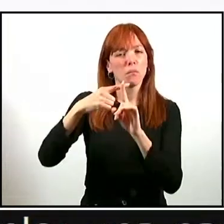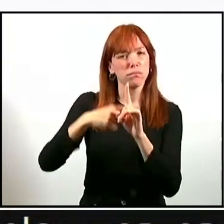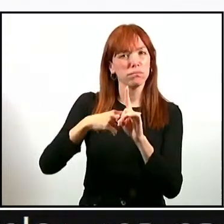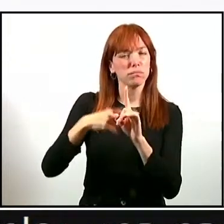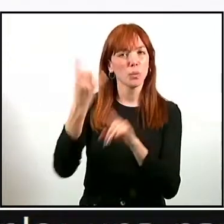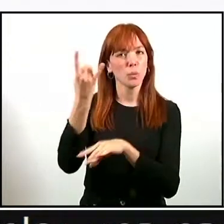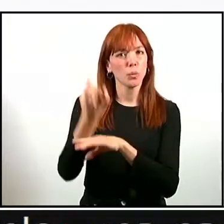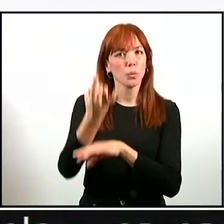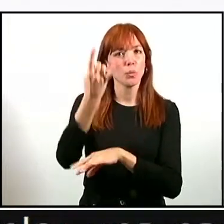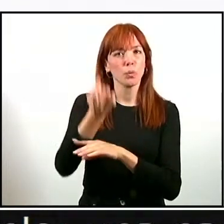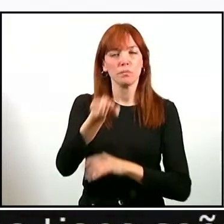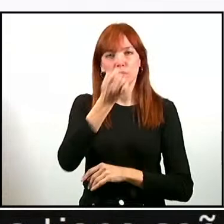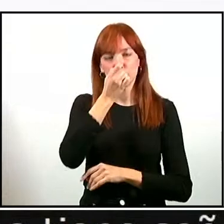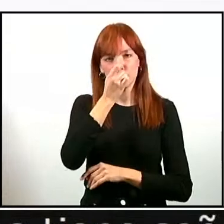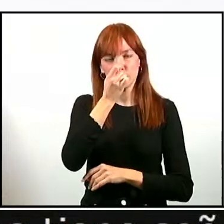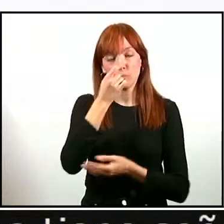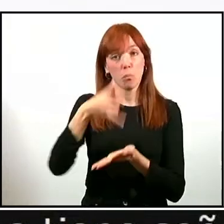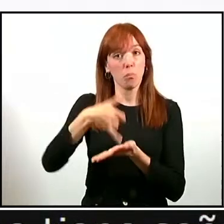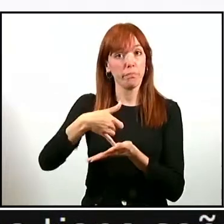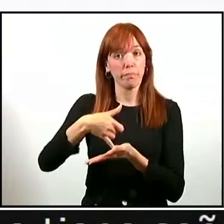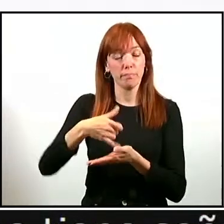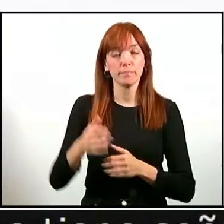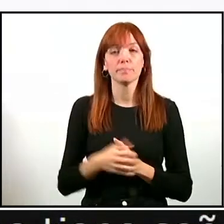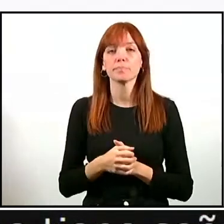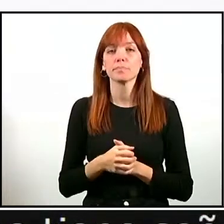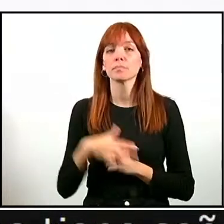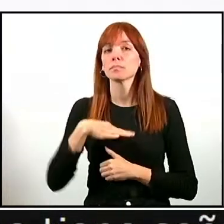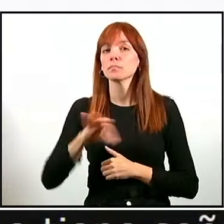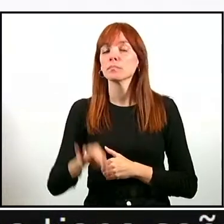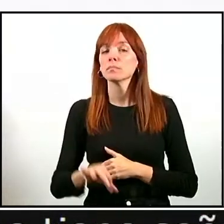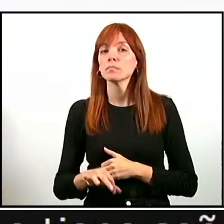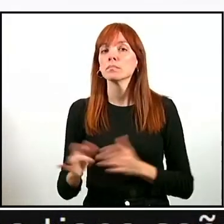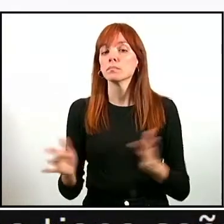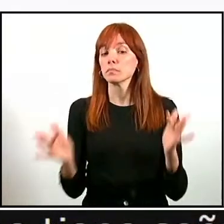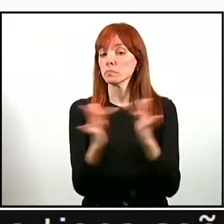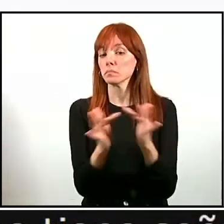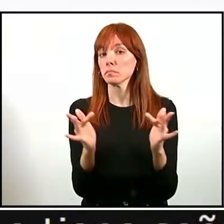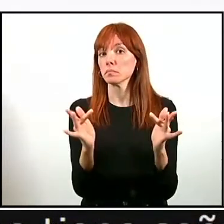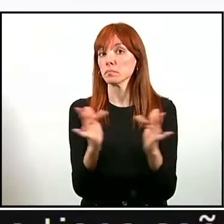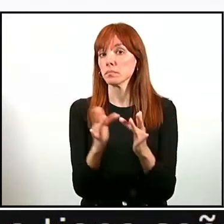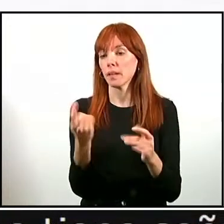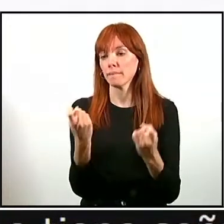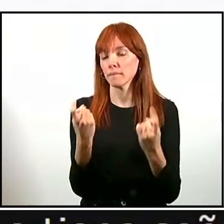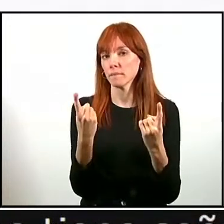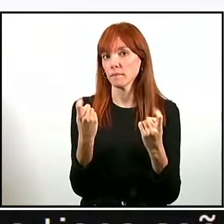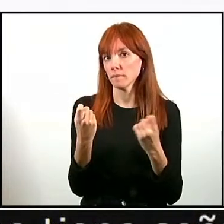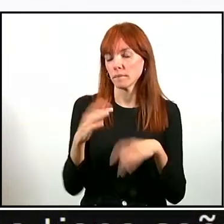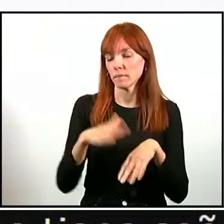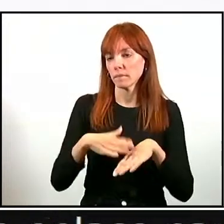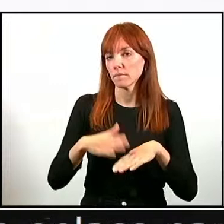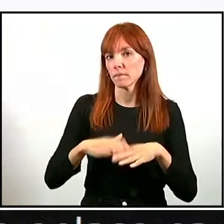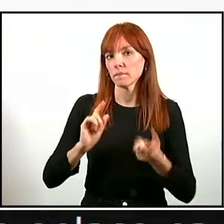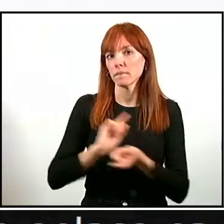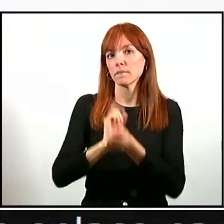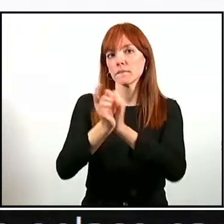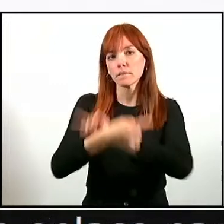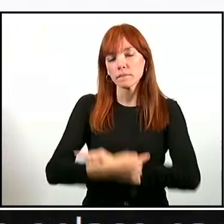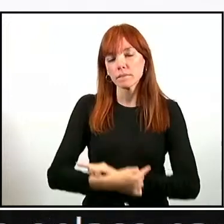su conectividad sea, por ejemplo, con un radioenlace y para industrializar sus instalaciones requiere una conexión